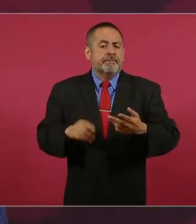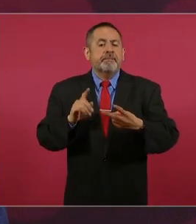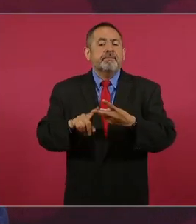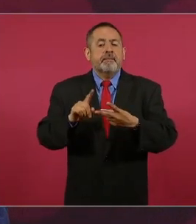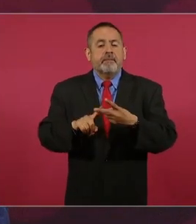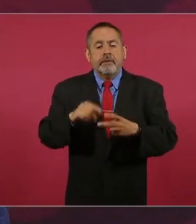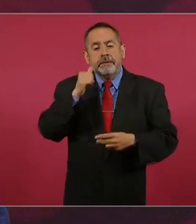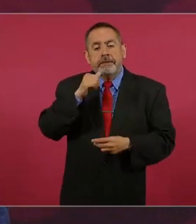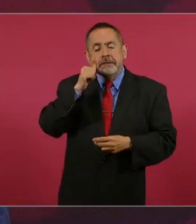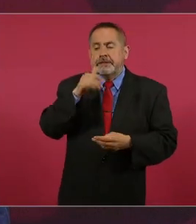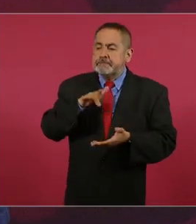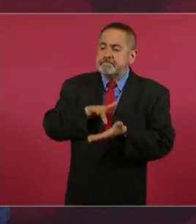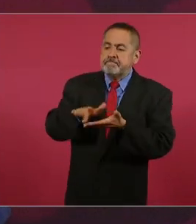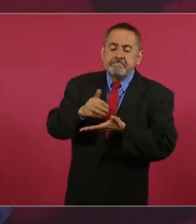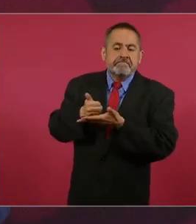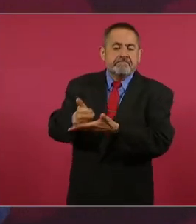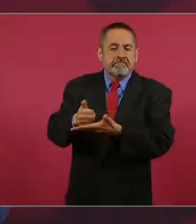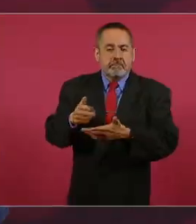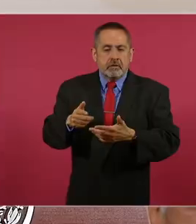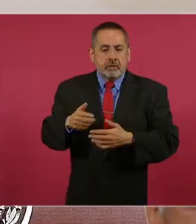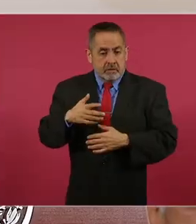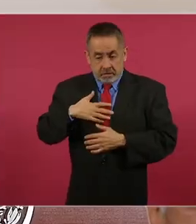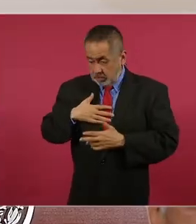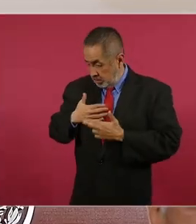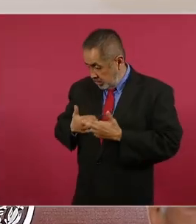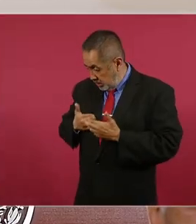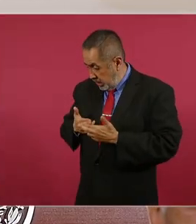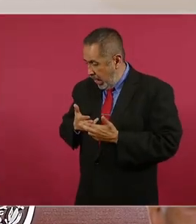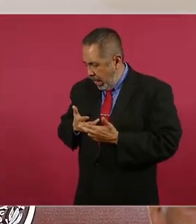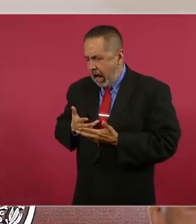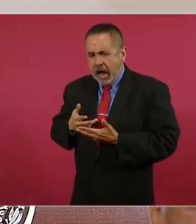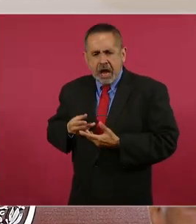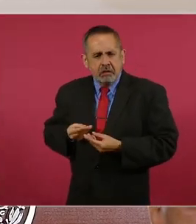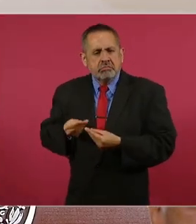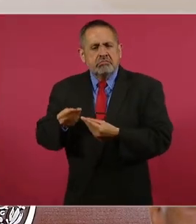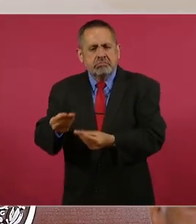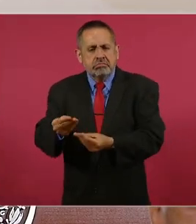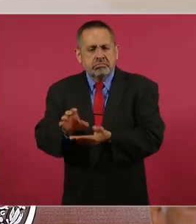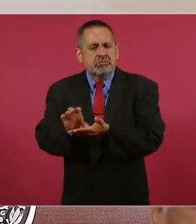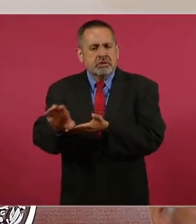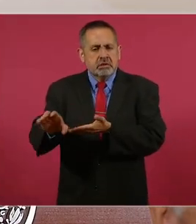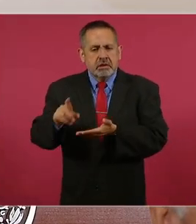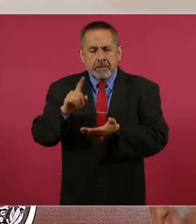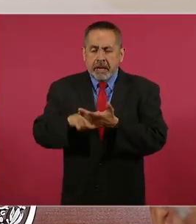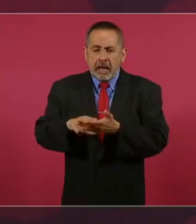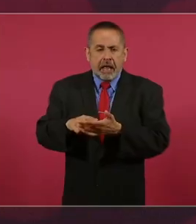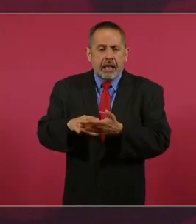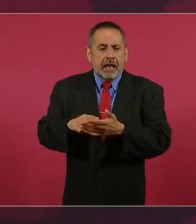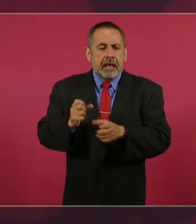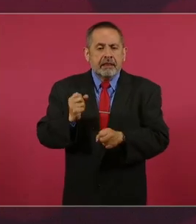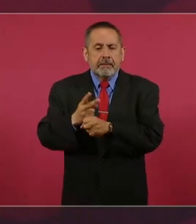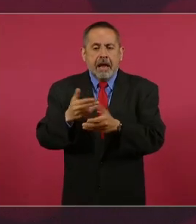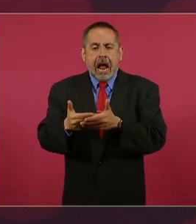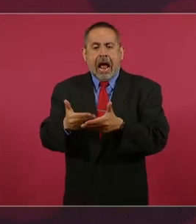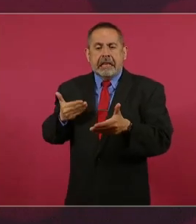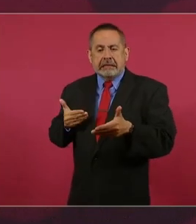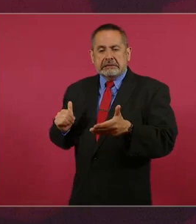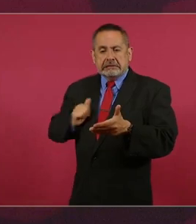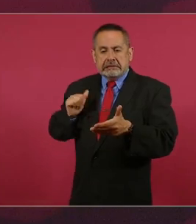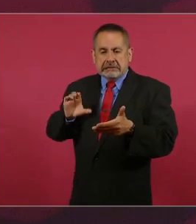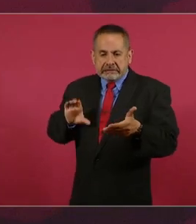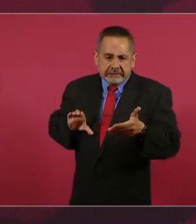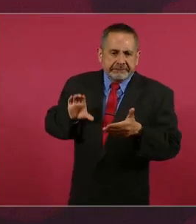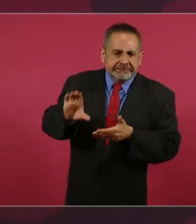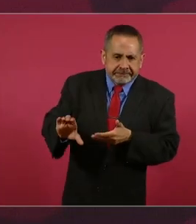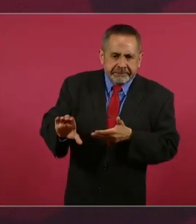se les ayuda cuando tenemos nosotros posibilidad también de hacerlo, adelantándoles